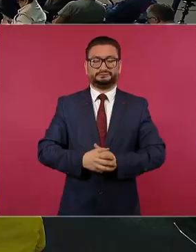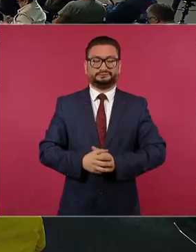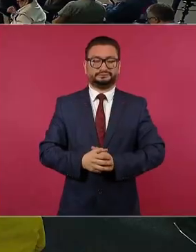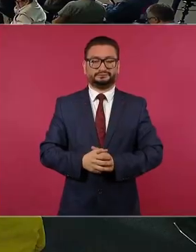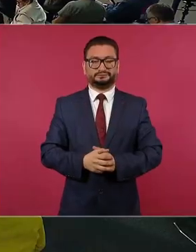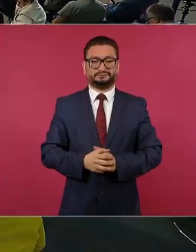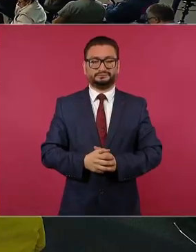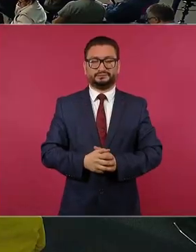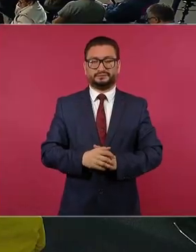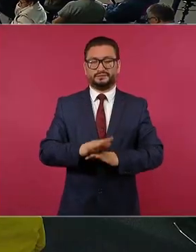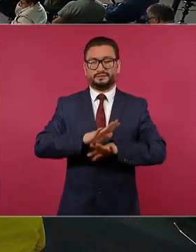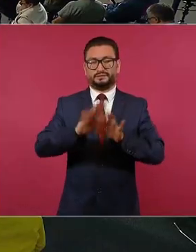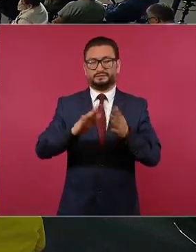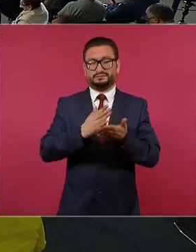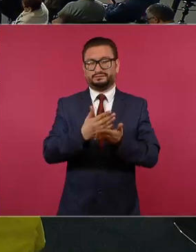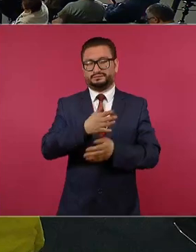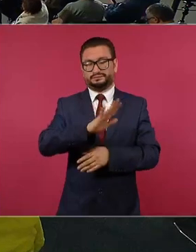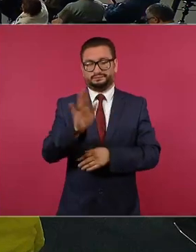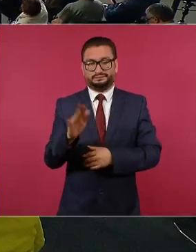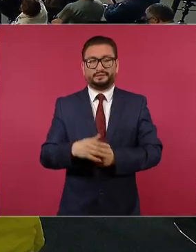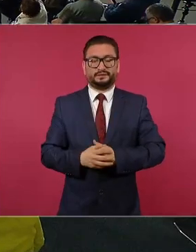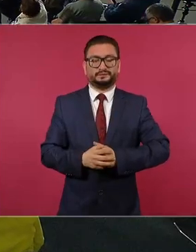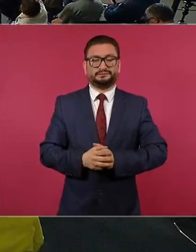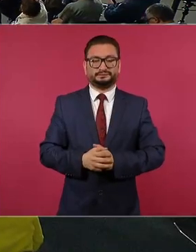Ya. Hasta ahí nada más.